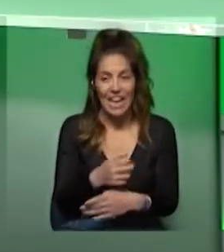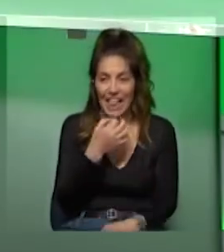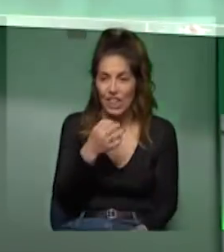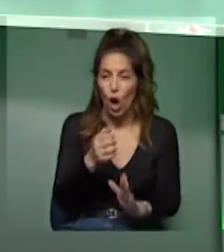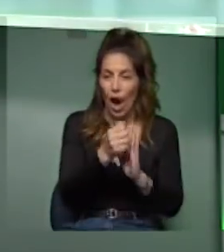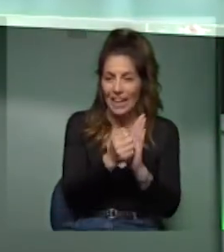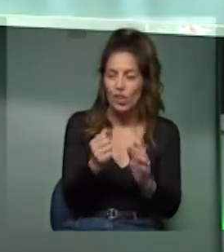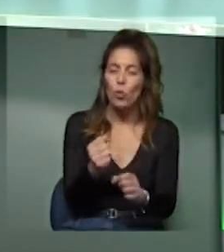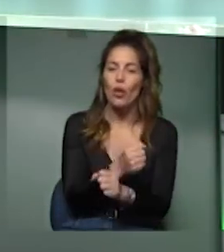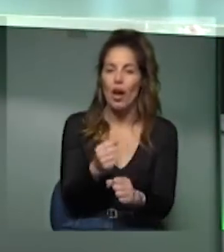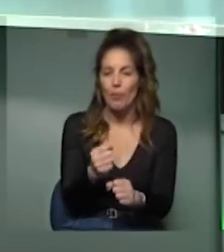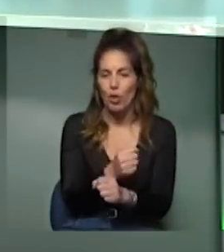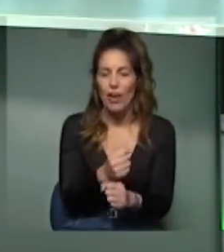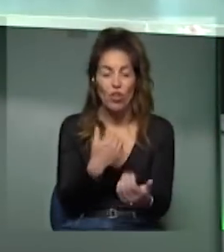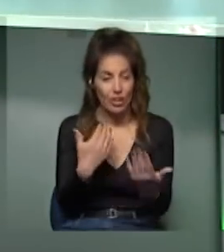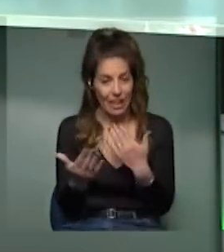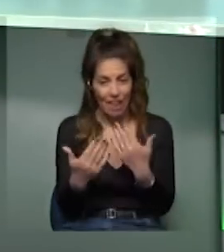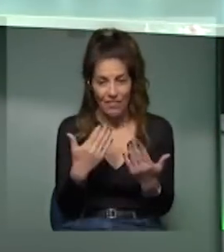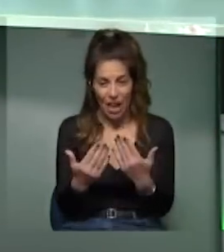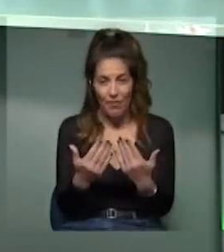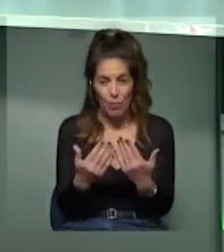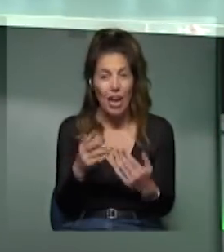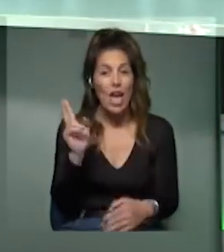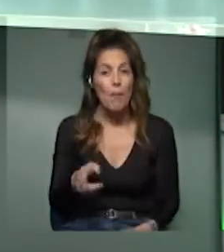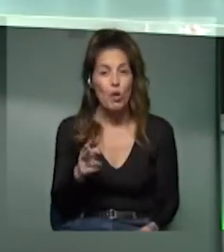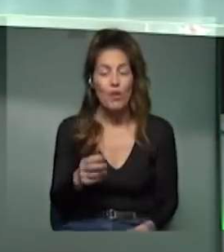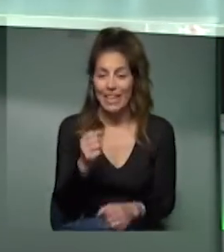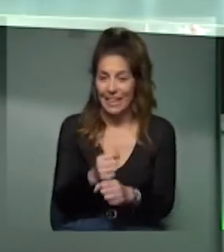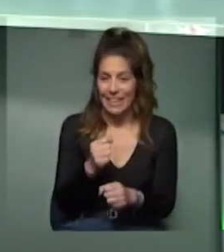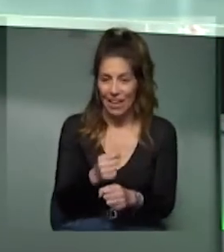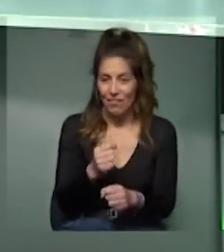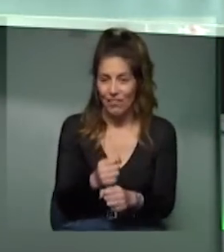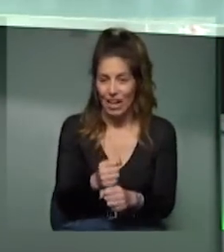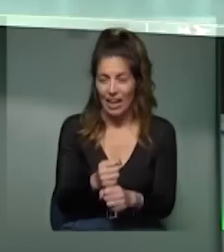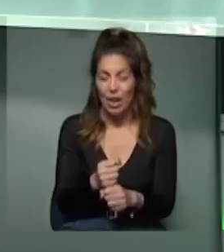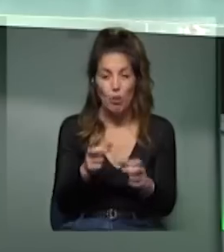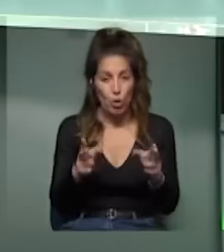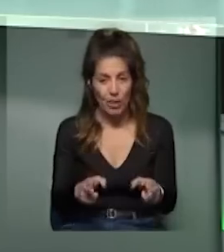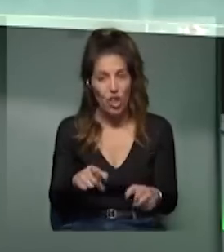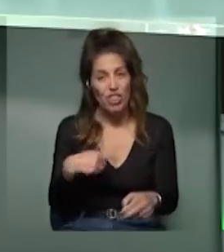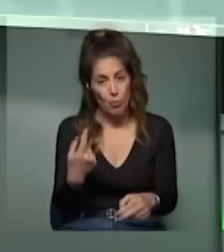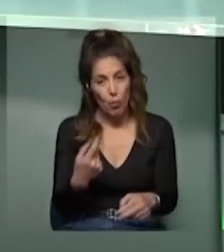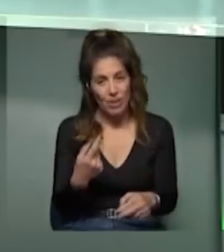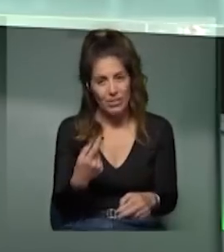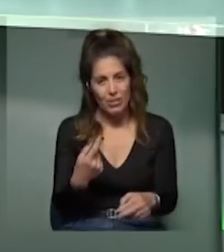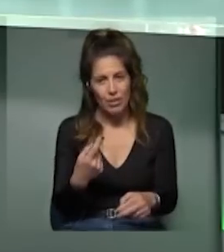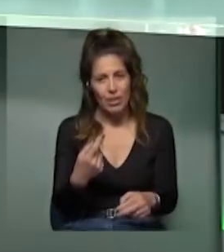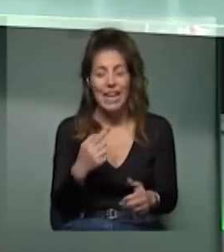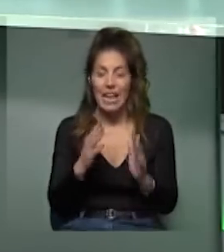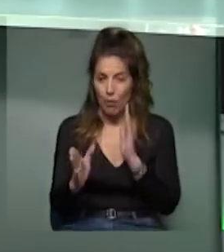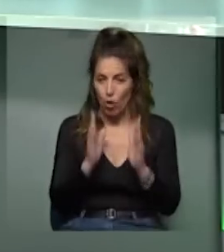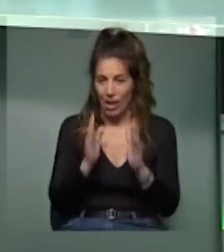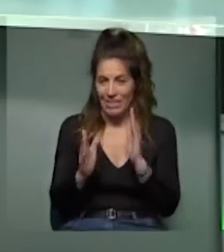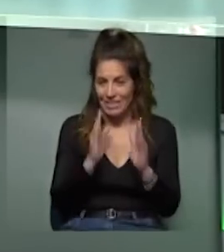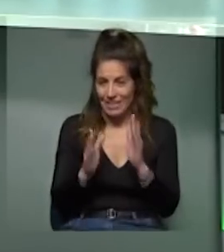artículo aprobado del que hacíamos mención recién el que prohíbe que ejerzan su cargo por algún periodo luego de retirarse Perdón su cargo no la abogacía